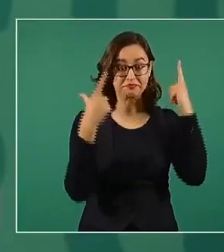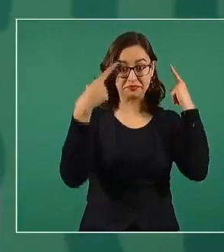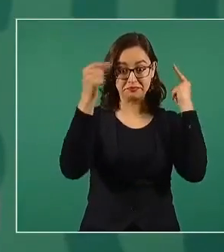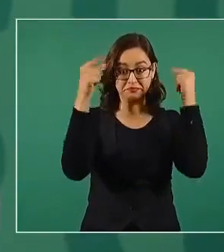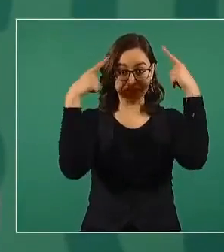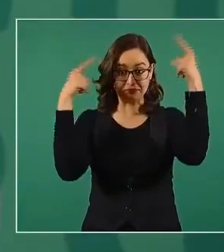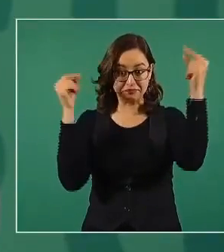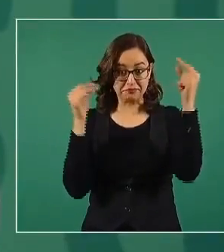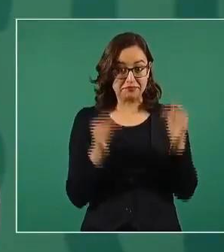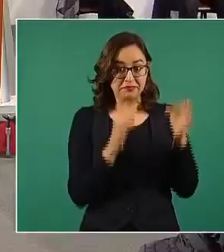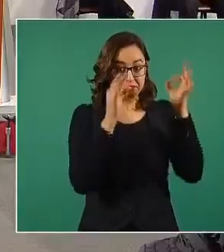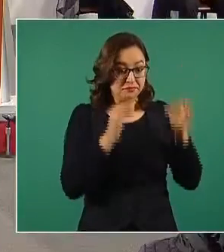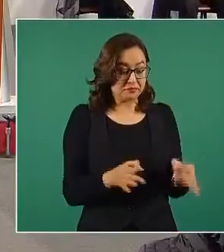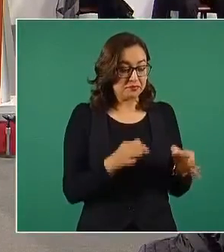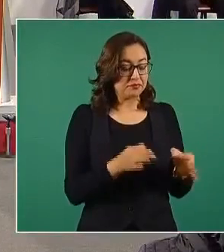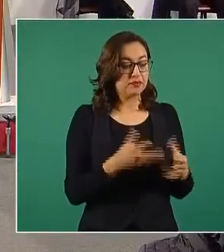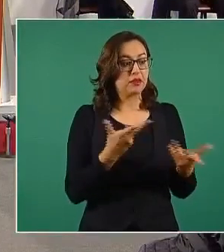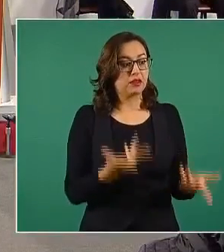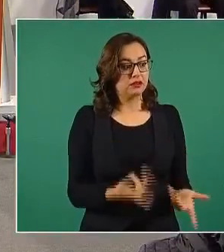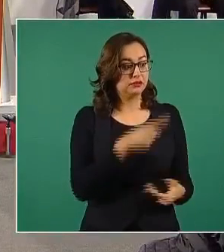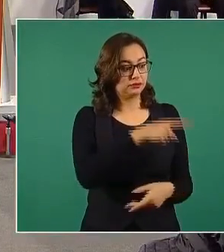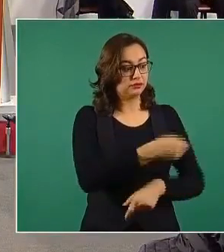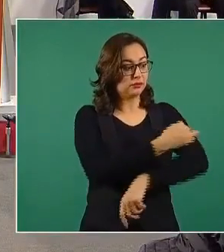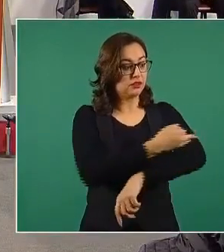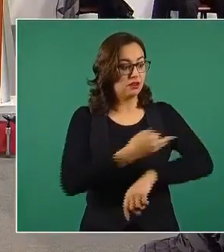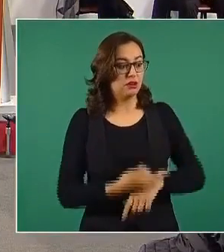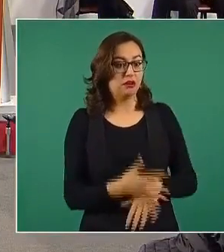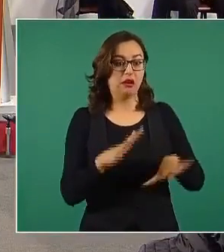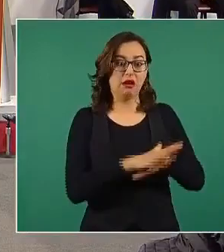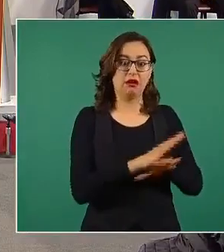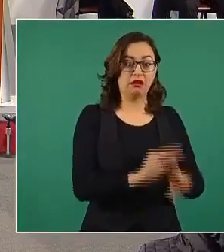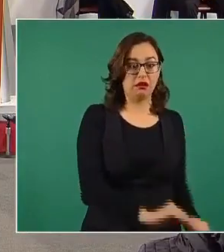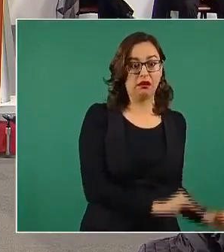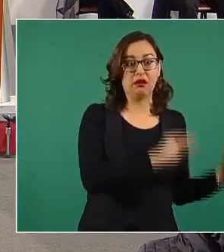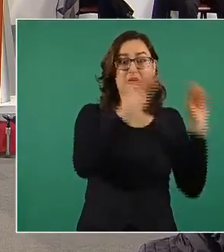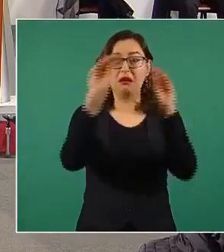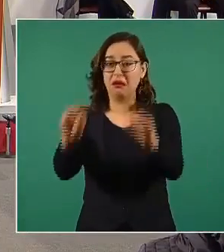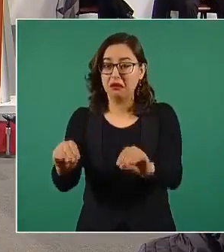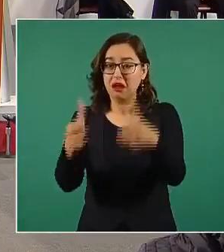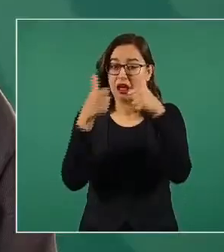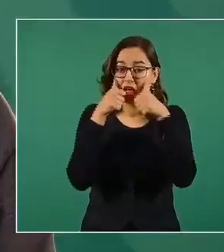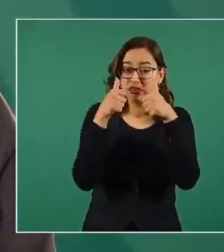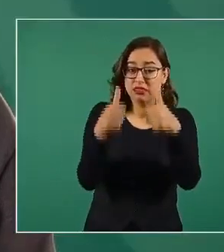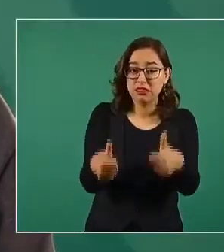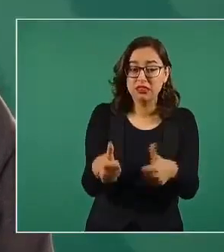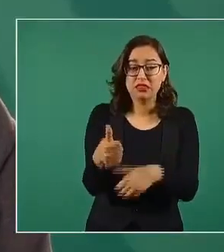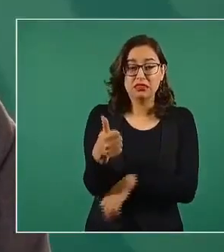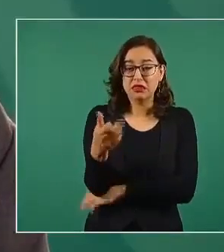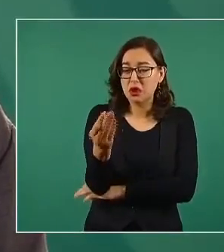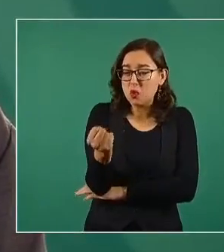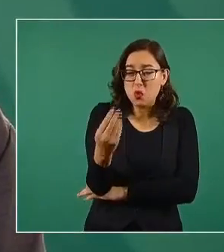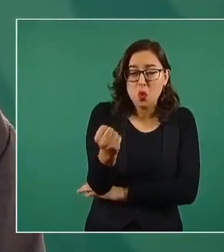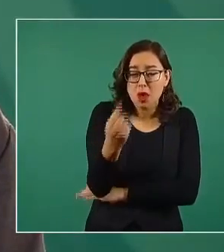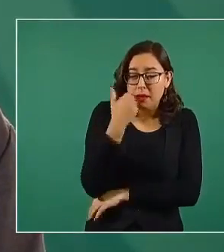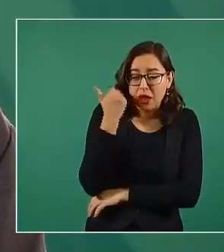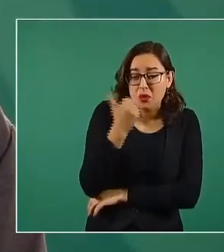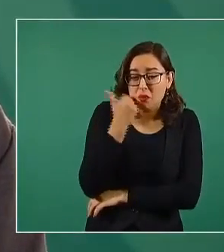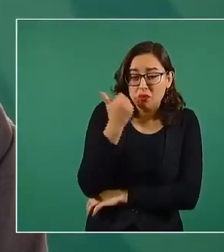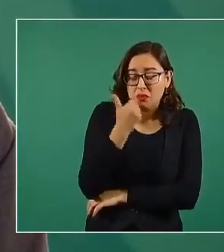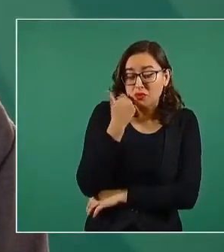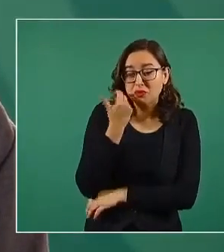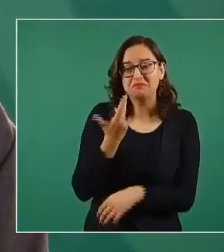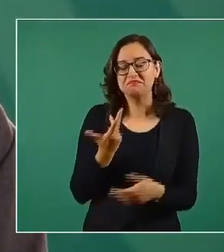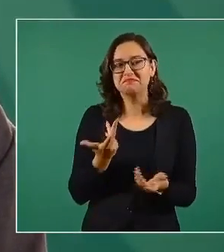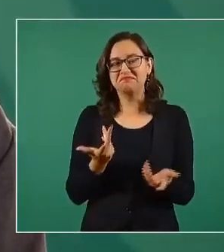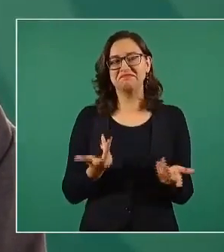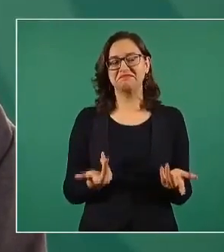se estuviera ahí con su familia para atender en promedio a 9 alumnos en